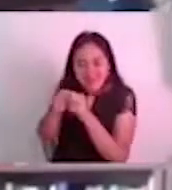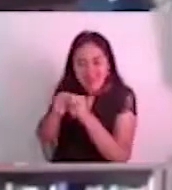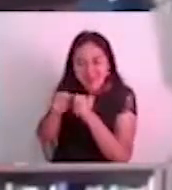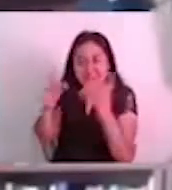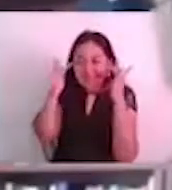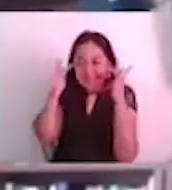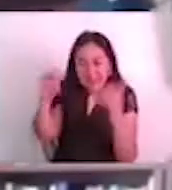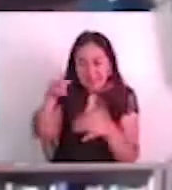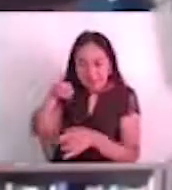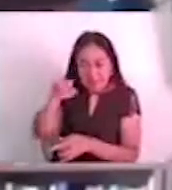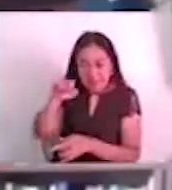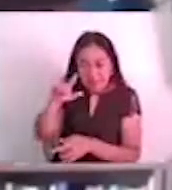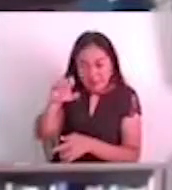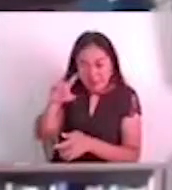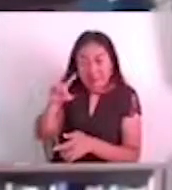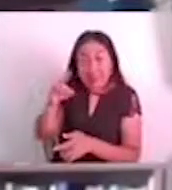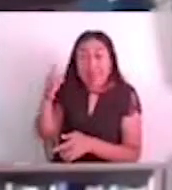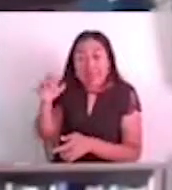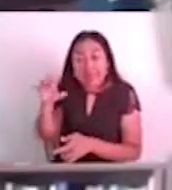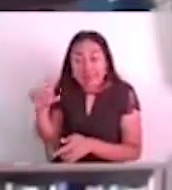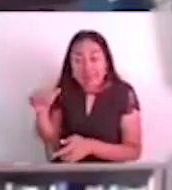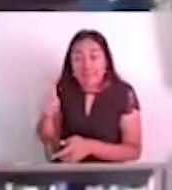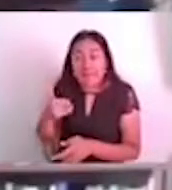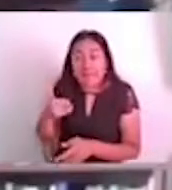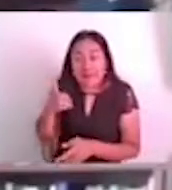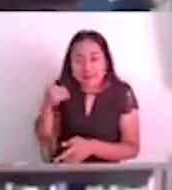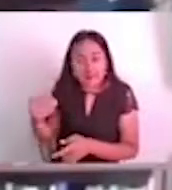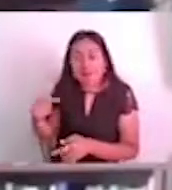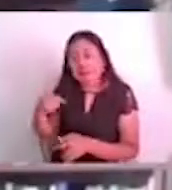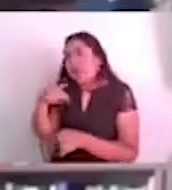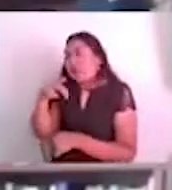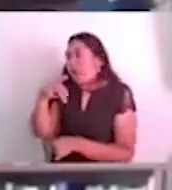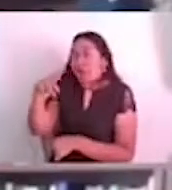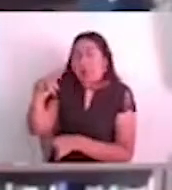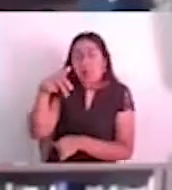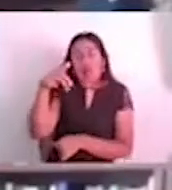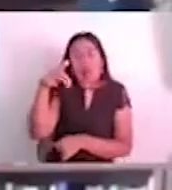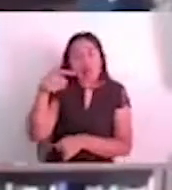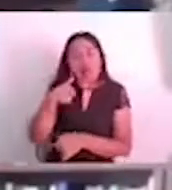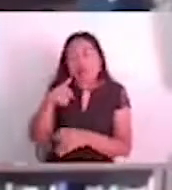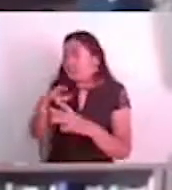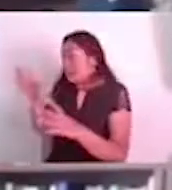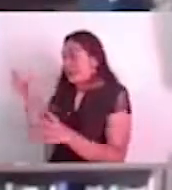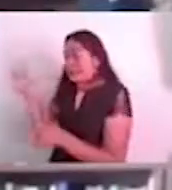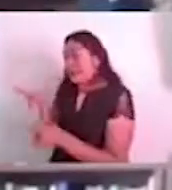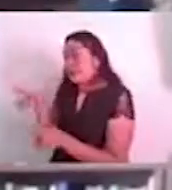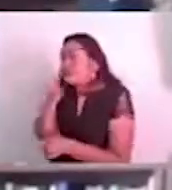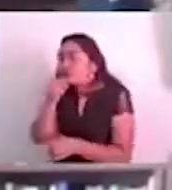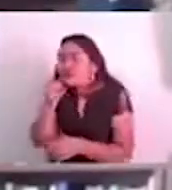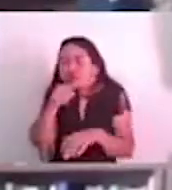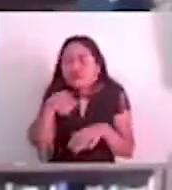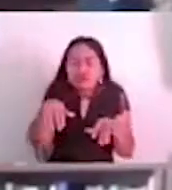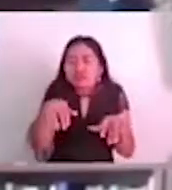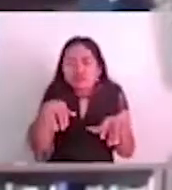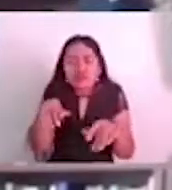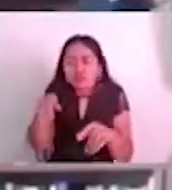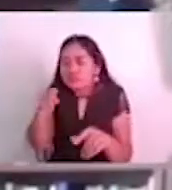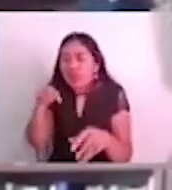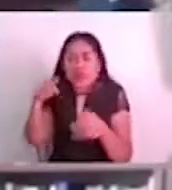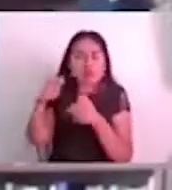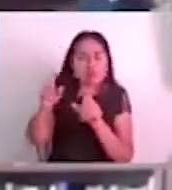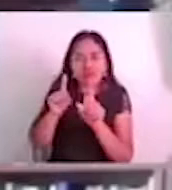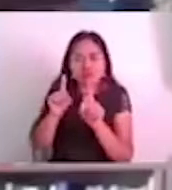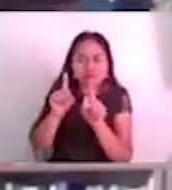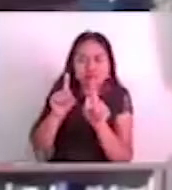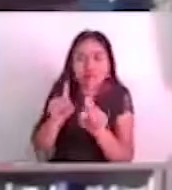y apenas podía el padrecito, pero subió. Y cuando le estoy enseñando el personaje alado, como águila, que es el primero que descubrimos, y